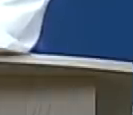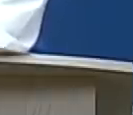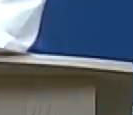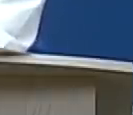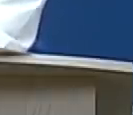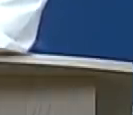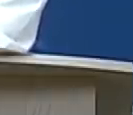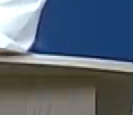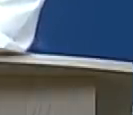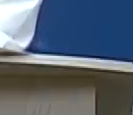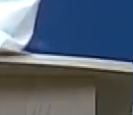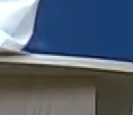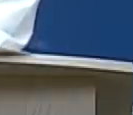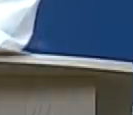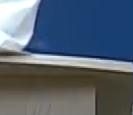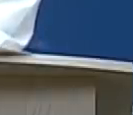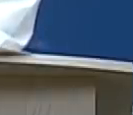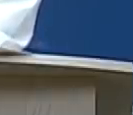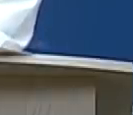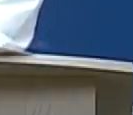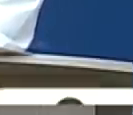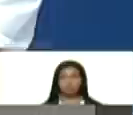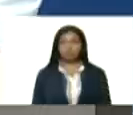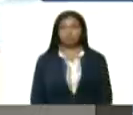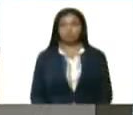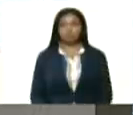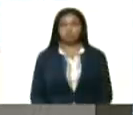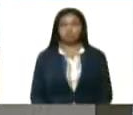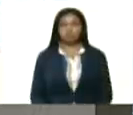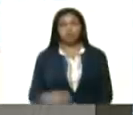los médicos cubanos, estaba